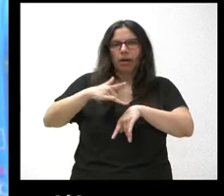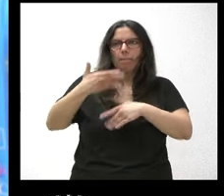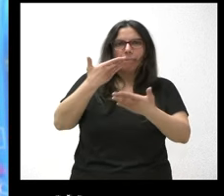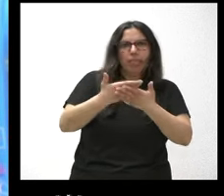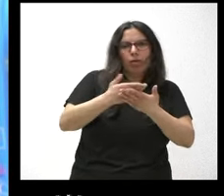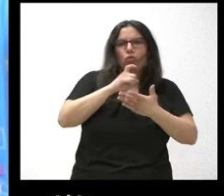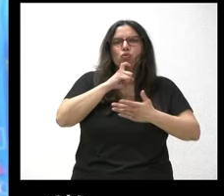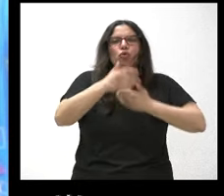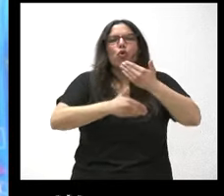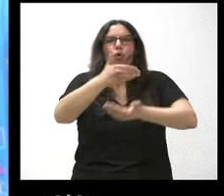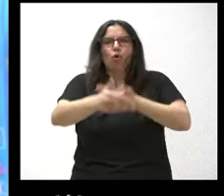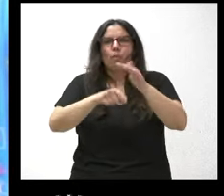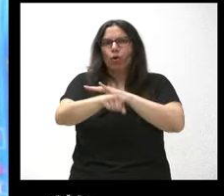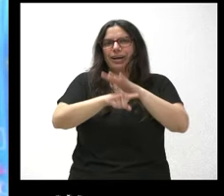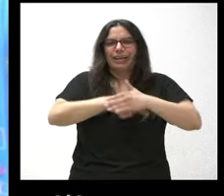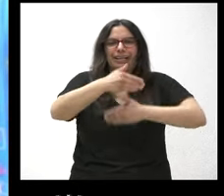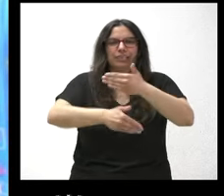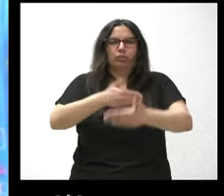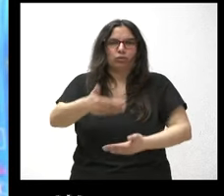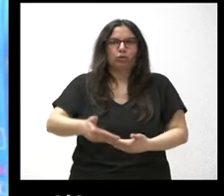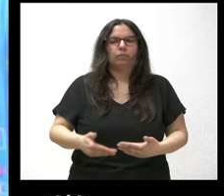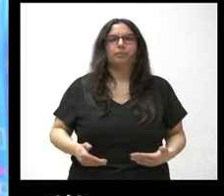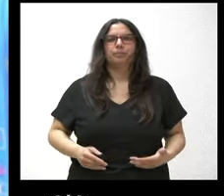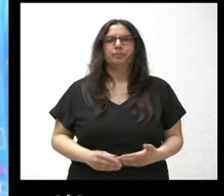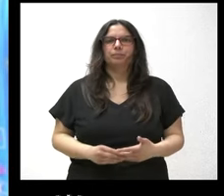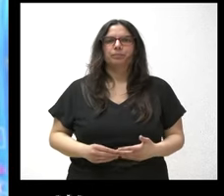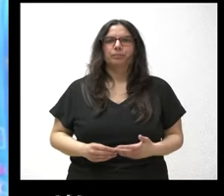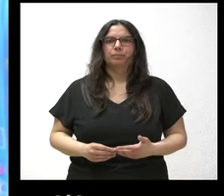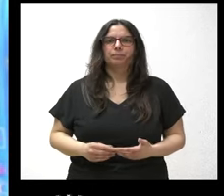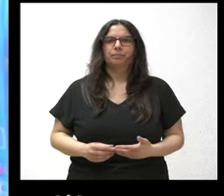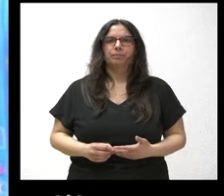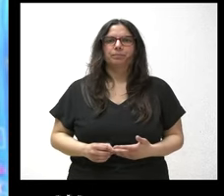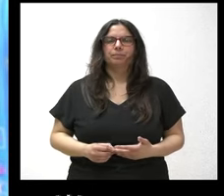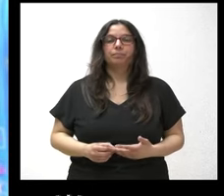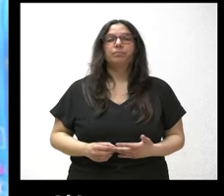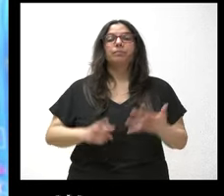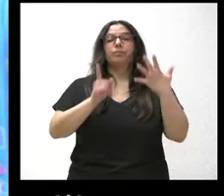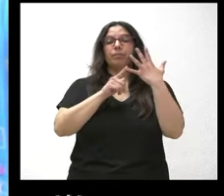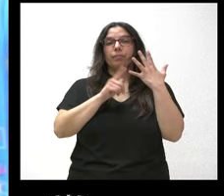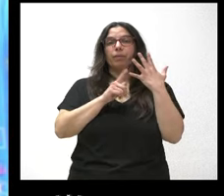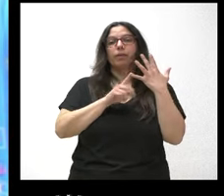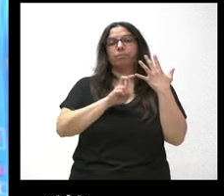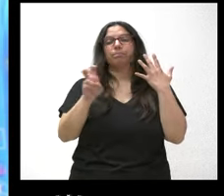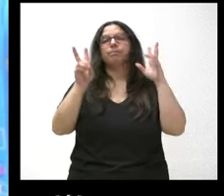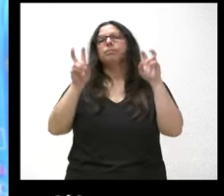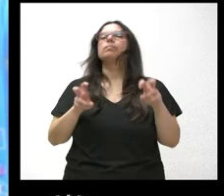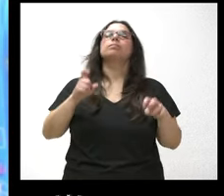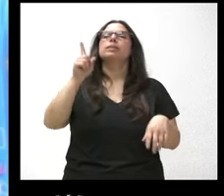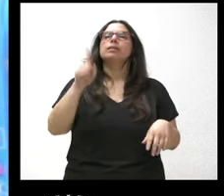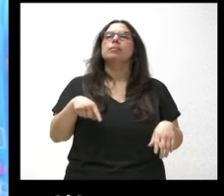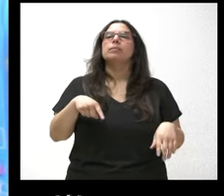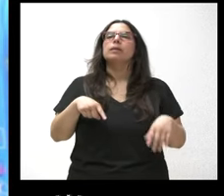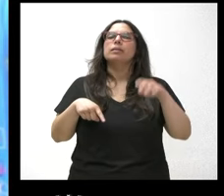formular administrativamente el reparto de estas subvenciones de las que nos han informado. Y en otro orden de cosas, también la intervención